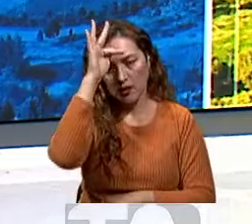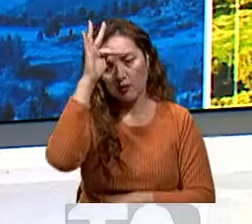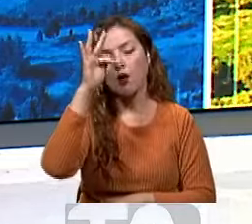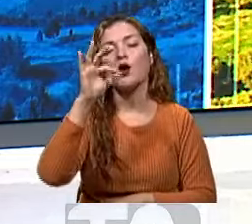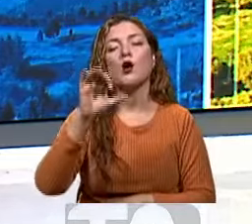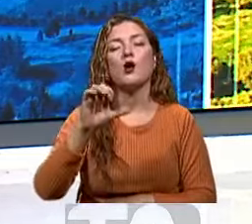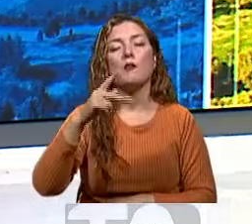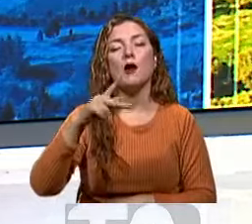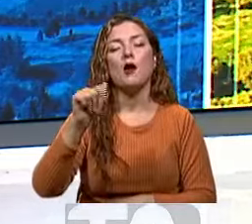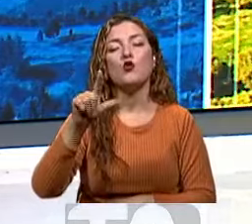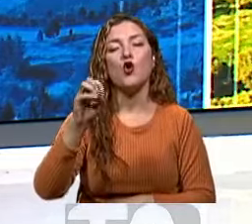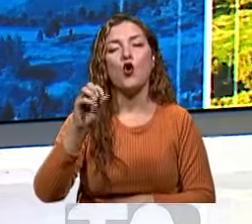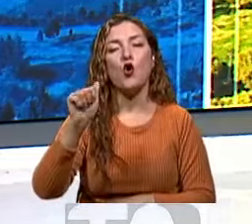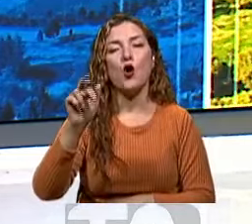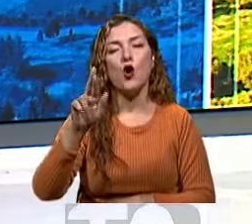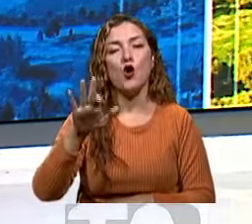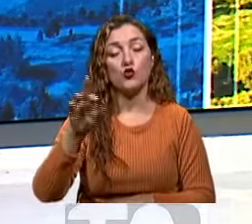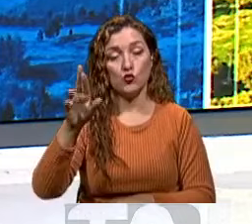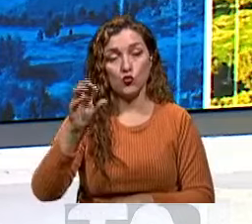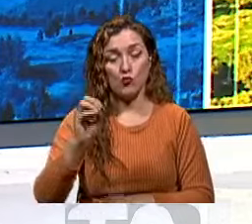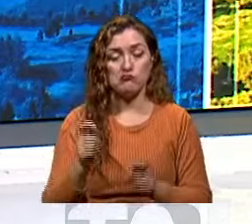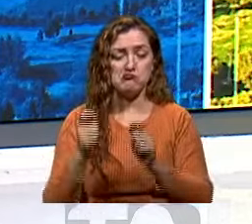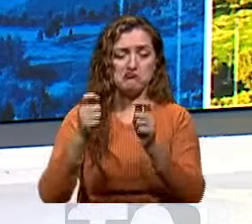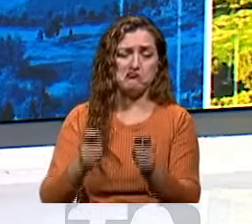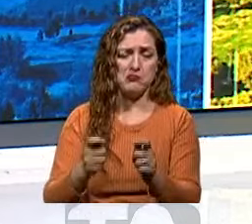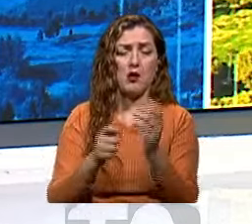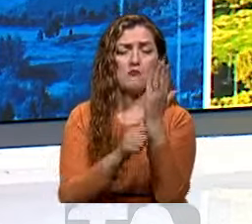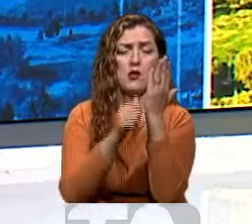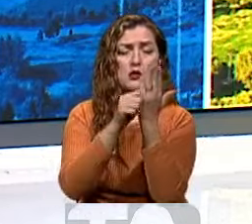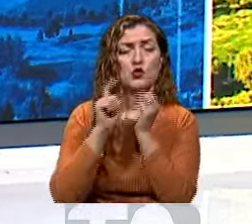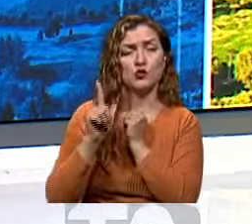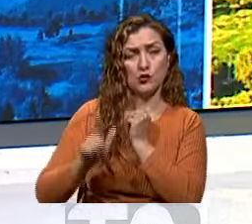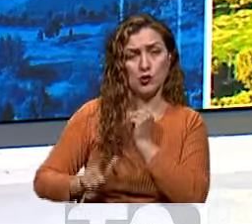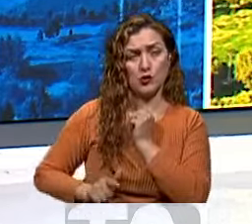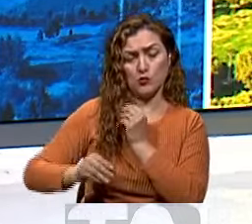Arturo Suárez en el norte de Quito sean entregadas. El Ministerio